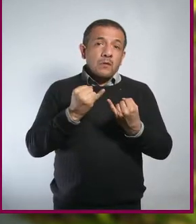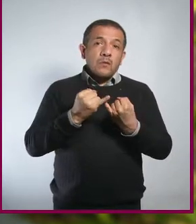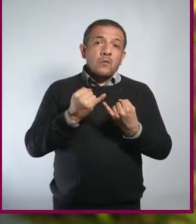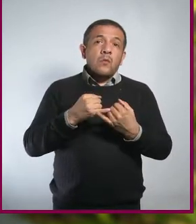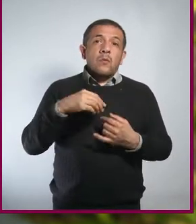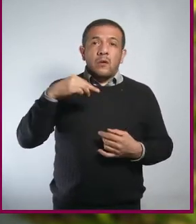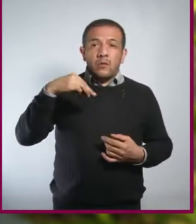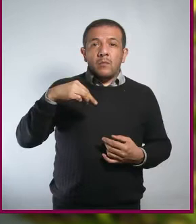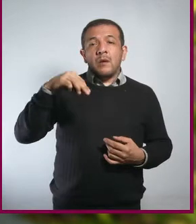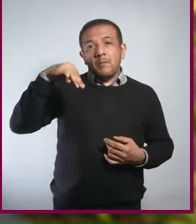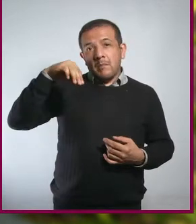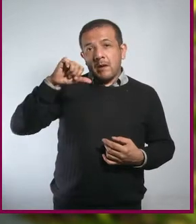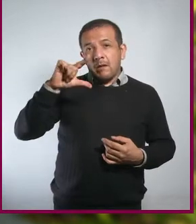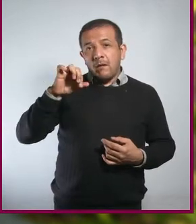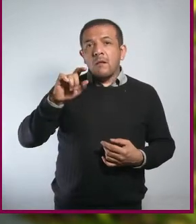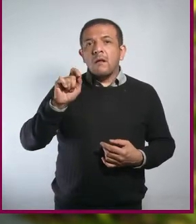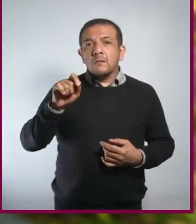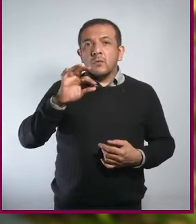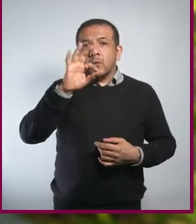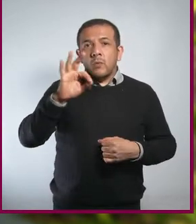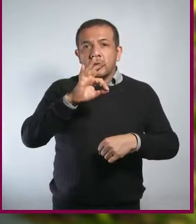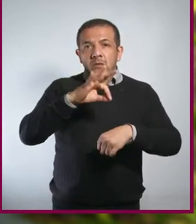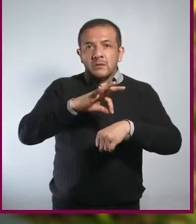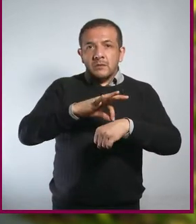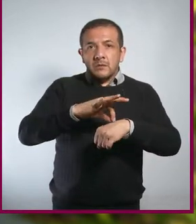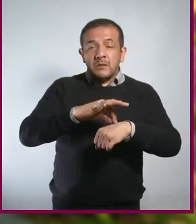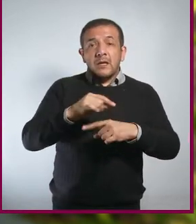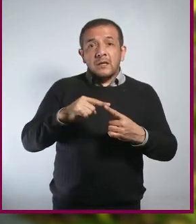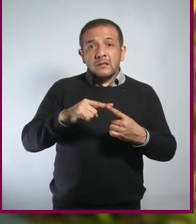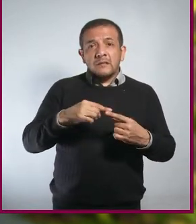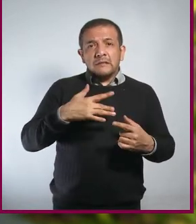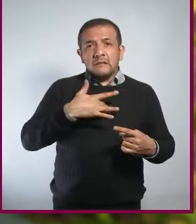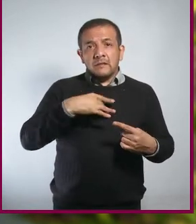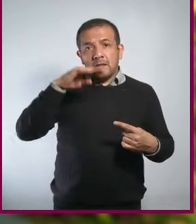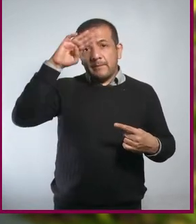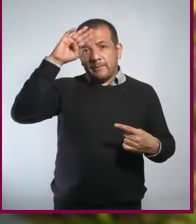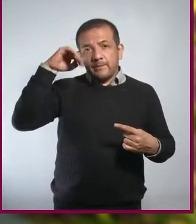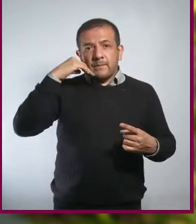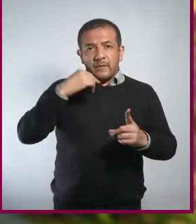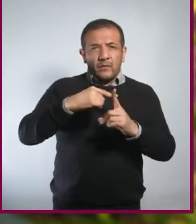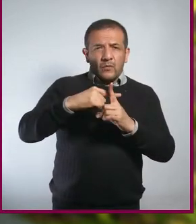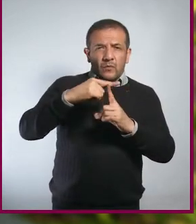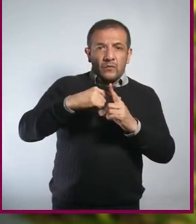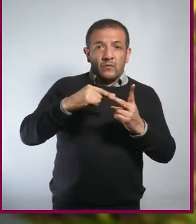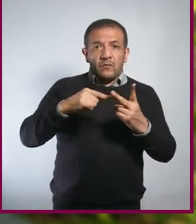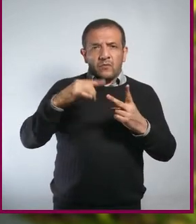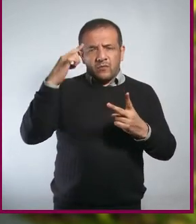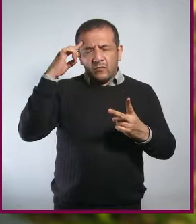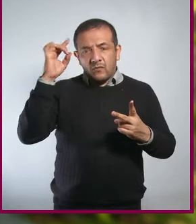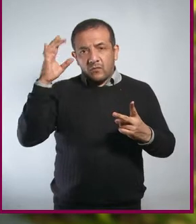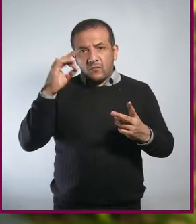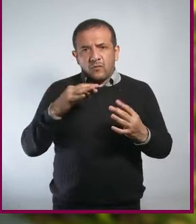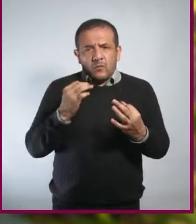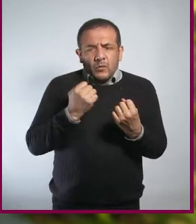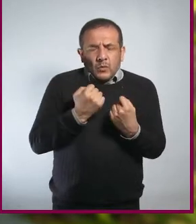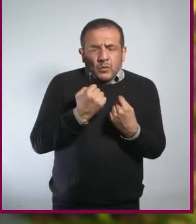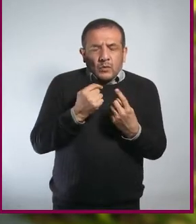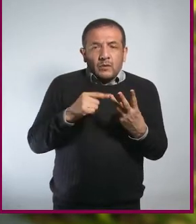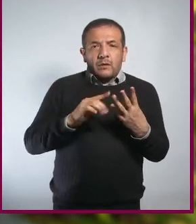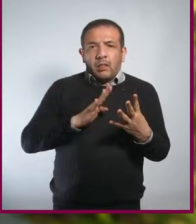piquetes de mosquitos y sus síntomas son fiebre, dolor de cabeza, escalofríos y